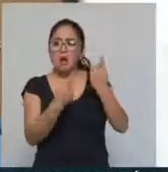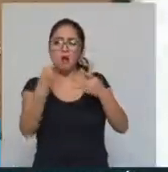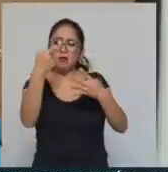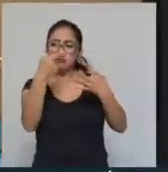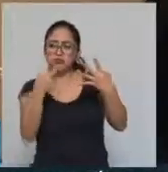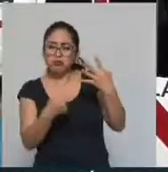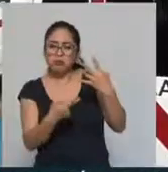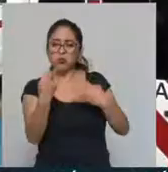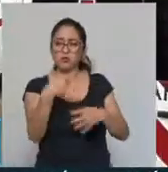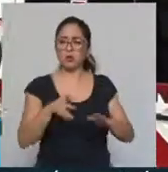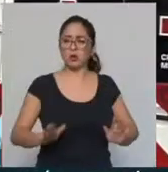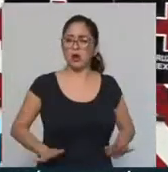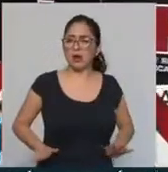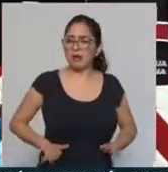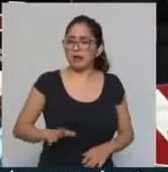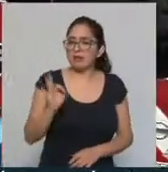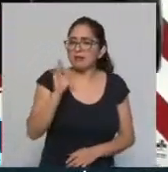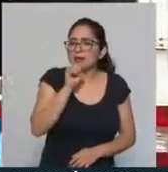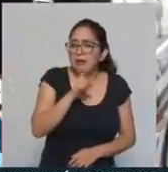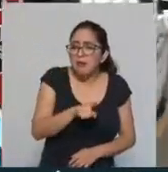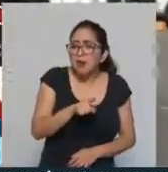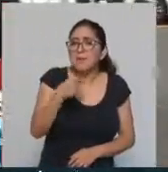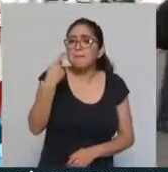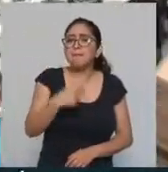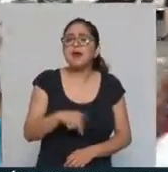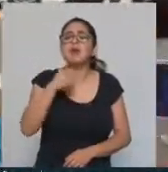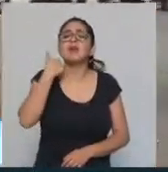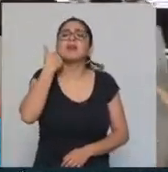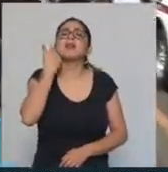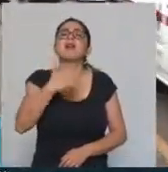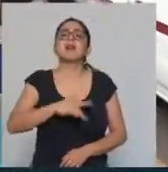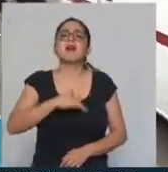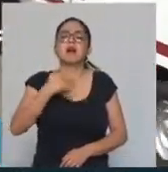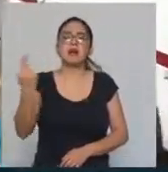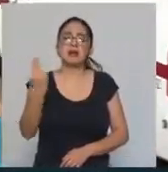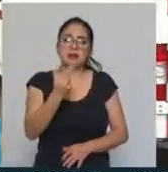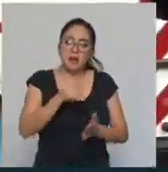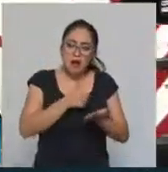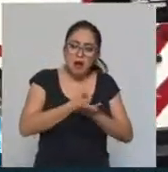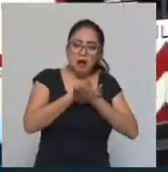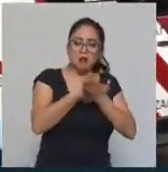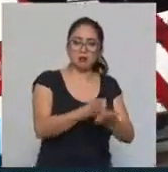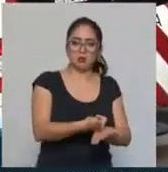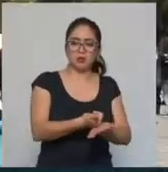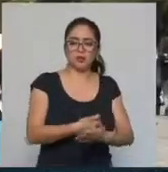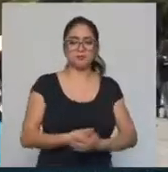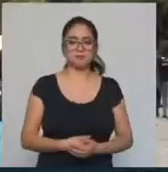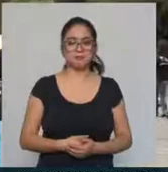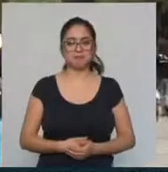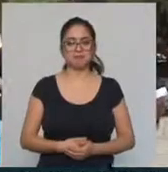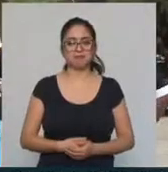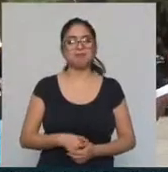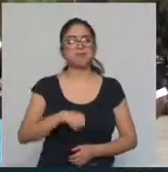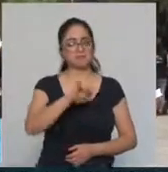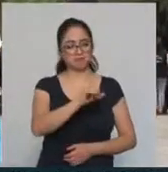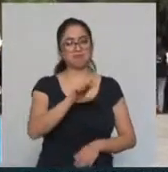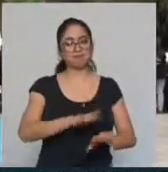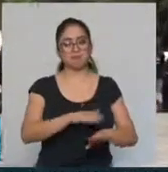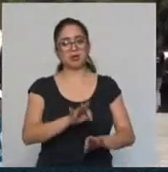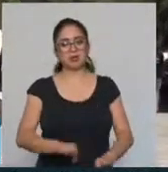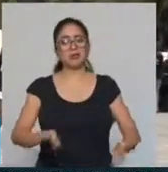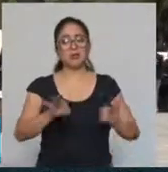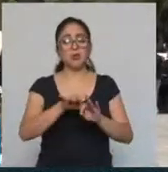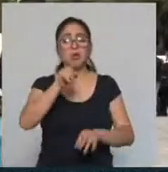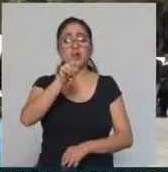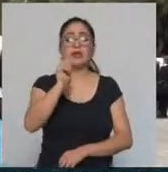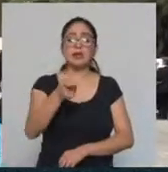cierto carácter y sobre todo yo creo que este sentimiento pues de ayuda, ¿no? Creo que acabas de destacar lo más importante, es ese